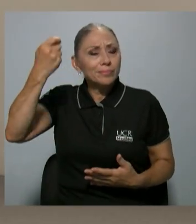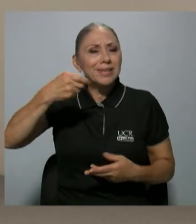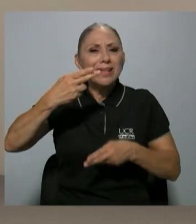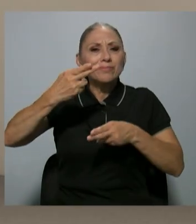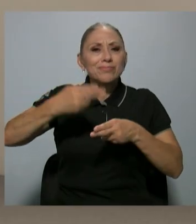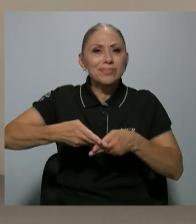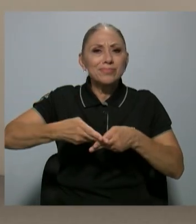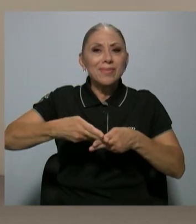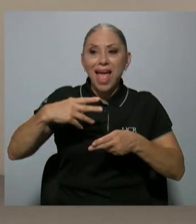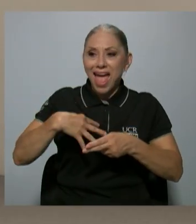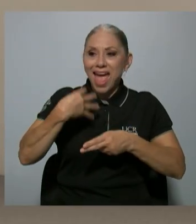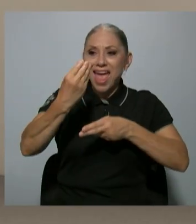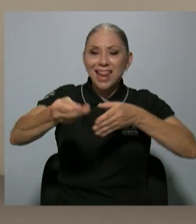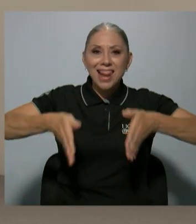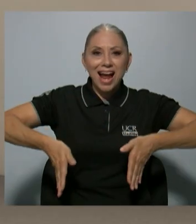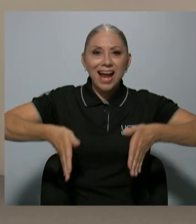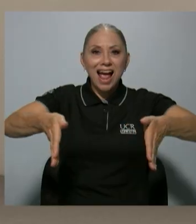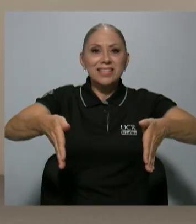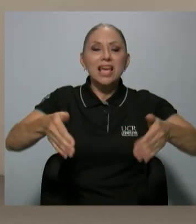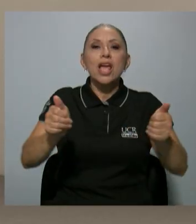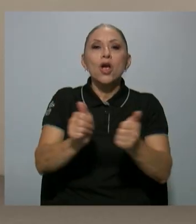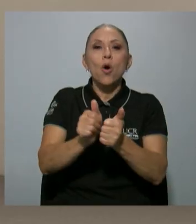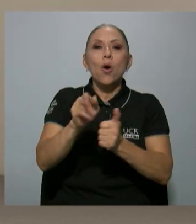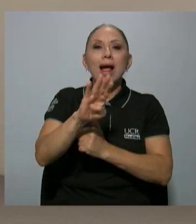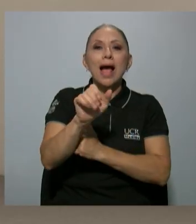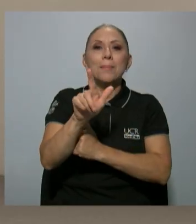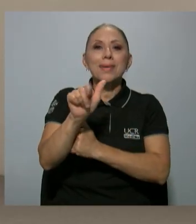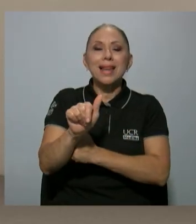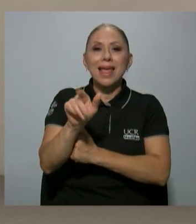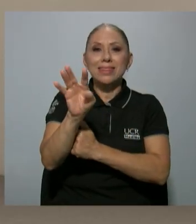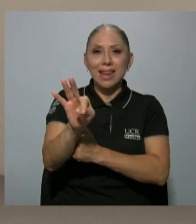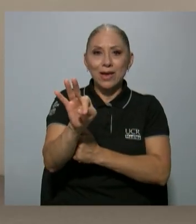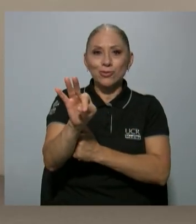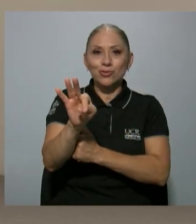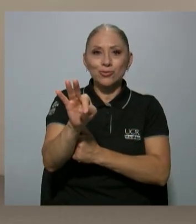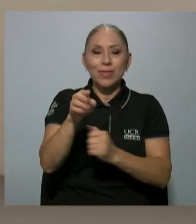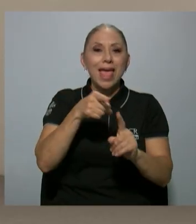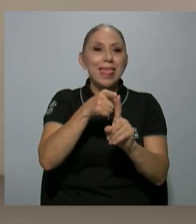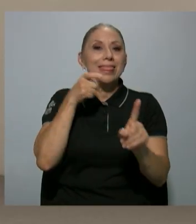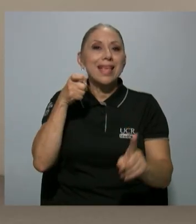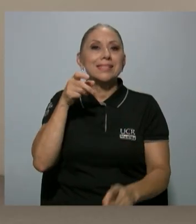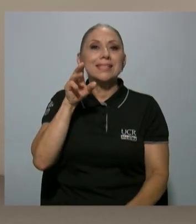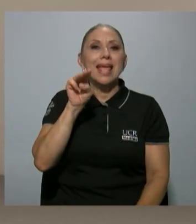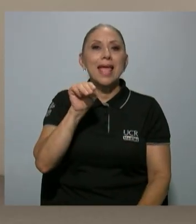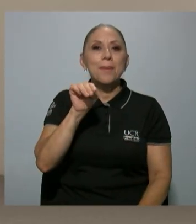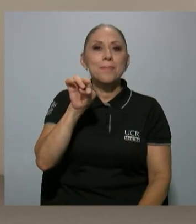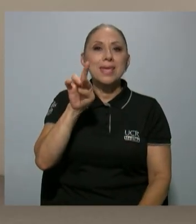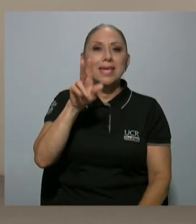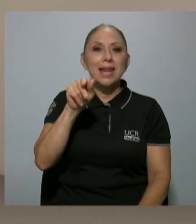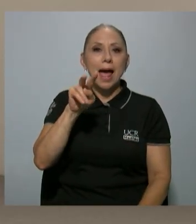calle. Ahí vamos a estar con Camila Trejos desde Miramar